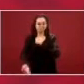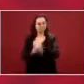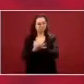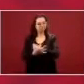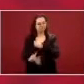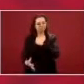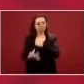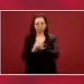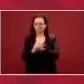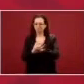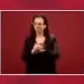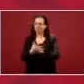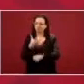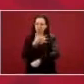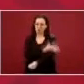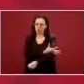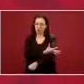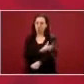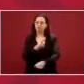Eso es lo que protege,